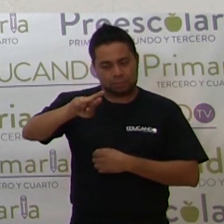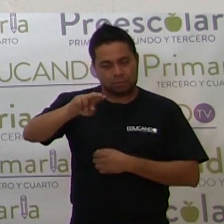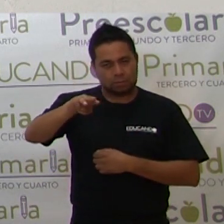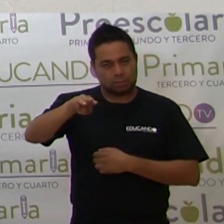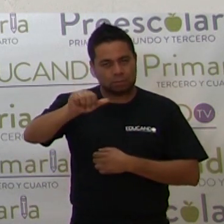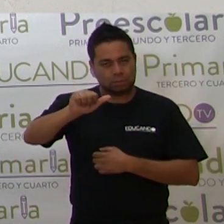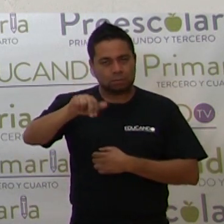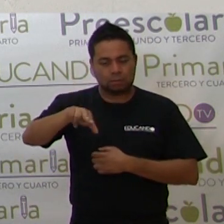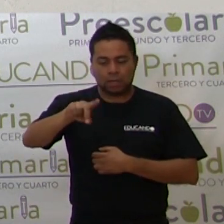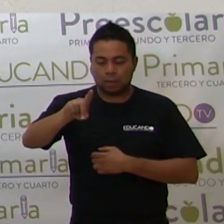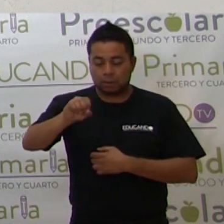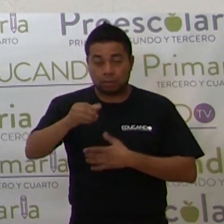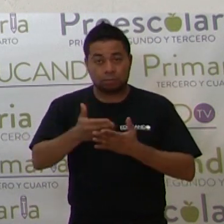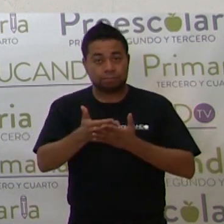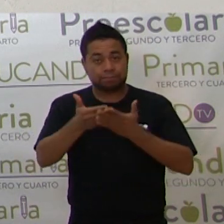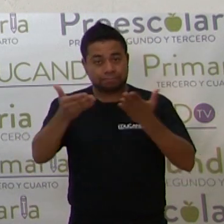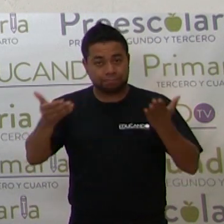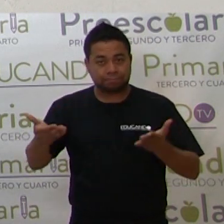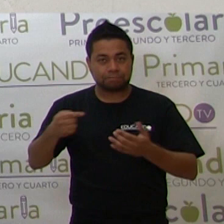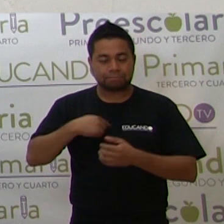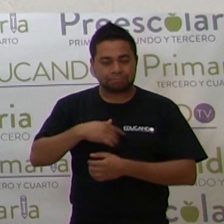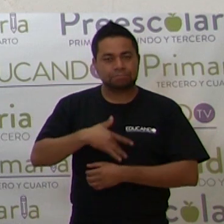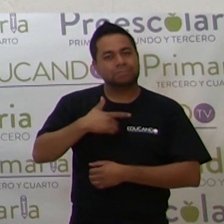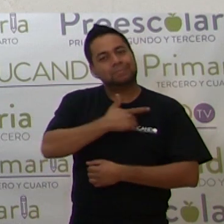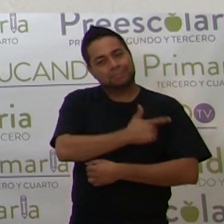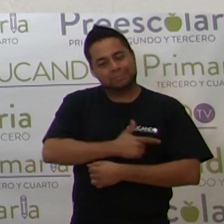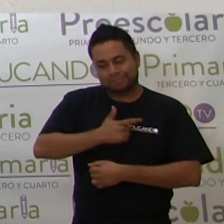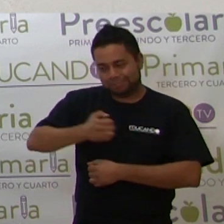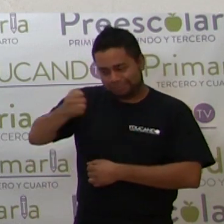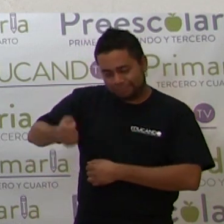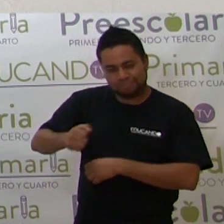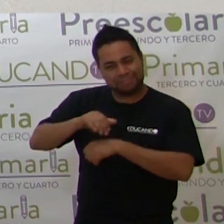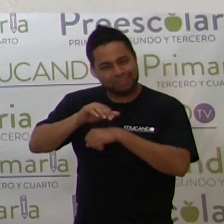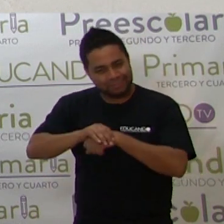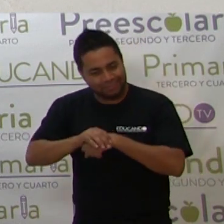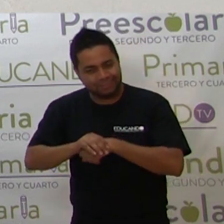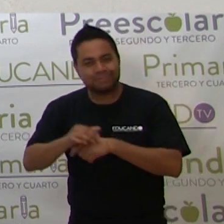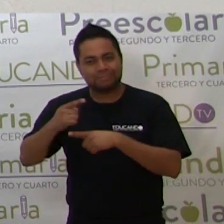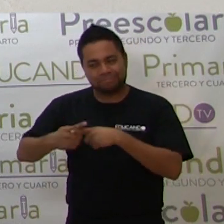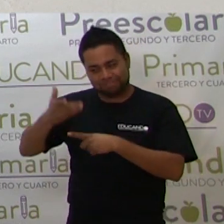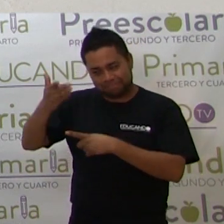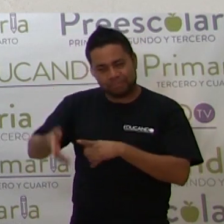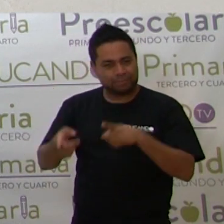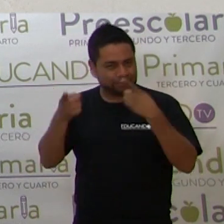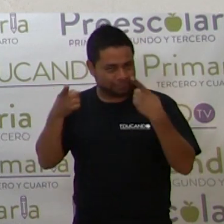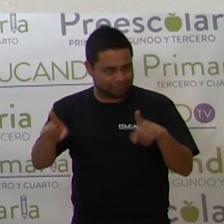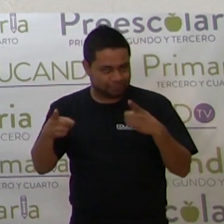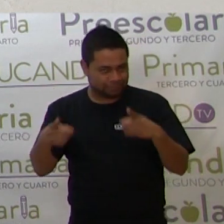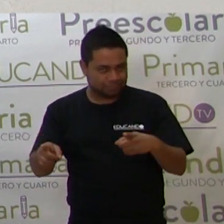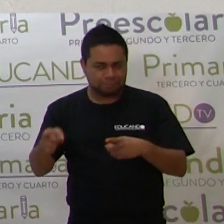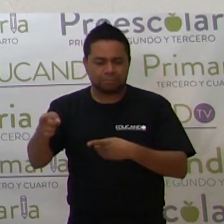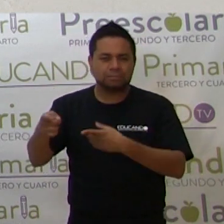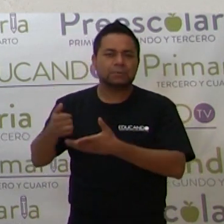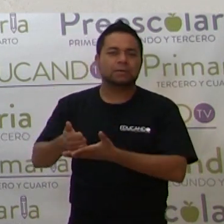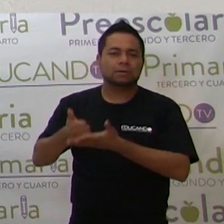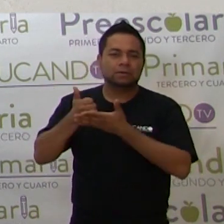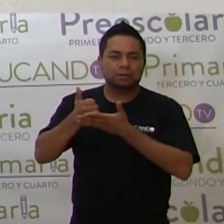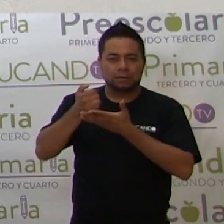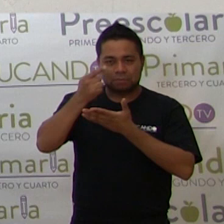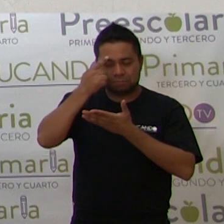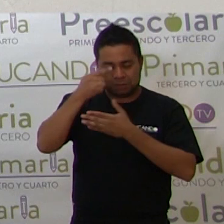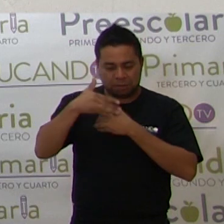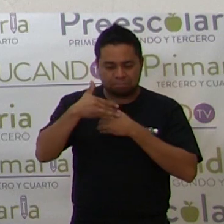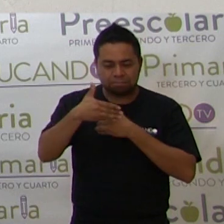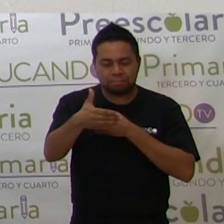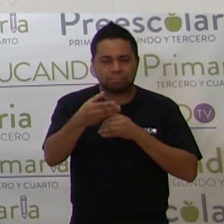Armando Mendoza y en esta ocasión me da un gusto saludar a nuestro amigo y compañero David Ramírez, quien nos estará apoyando a lo largo